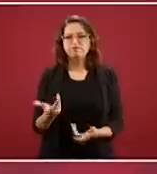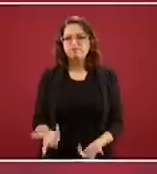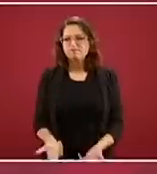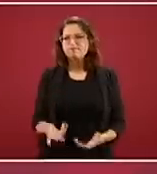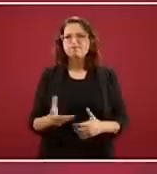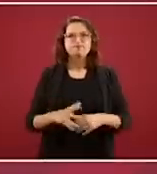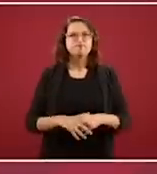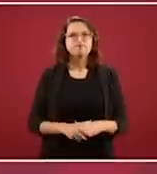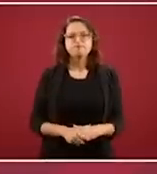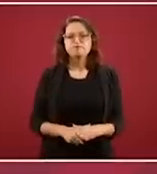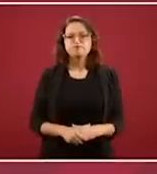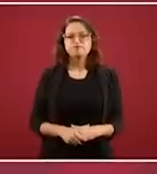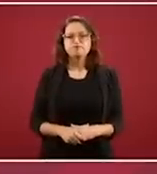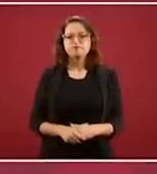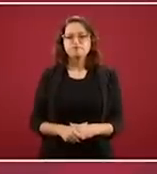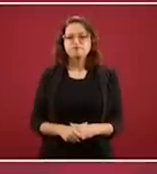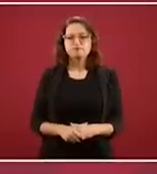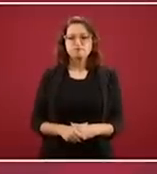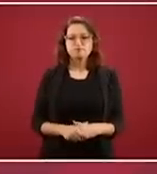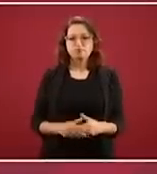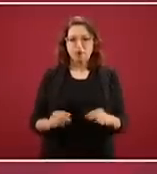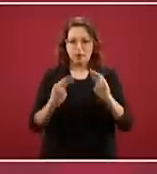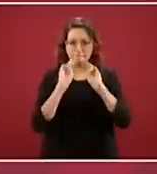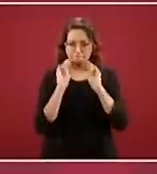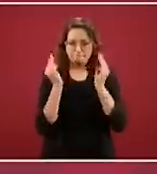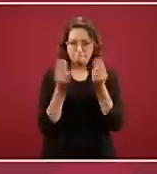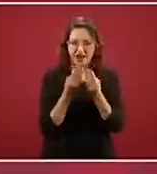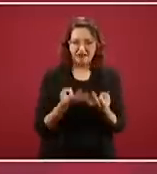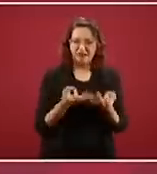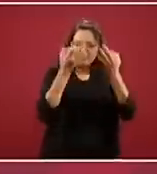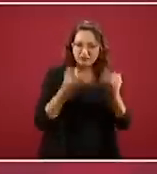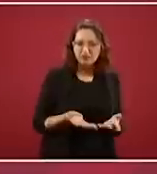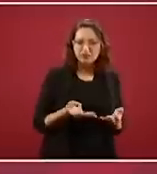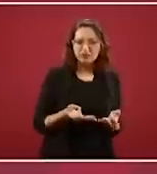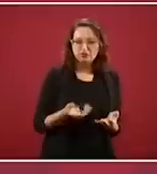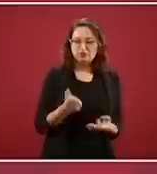vamos a decir, delincuencia organizada